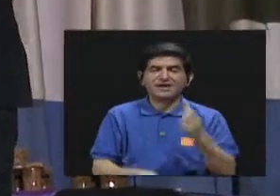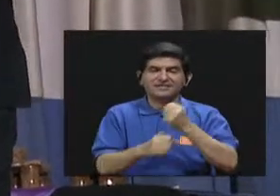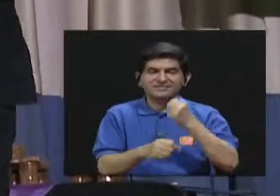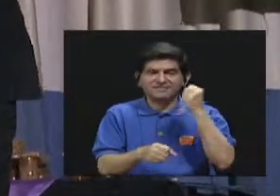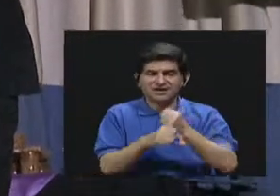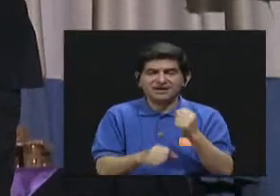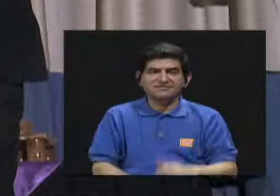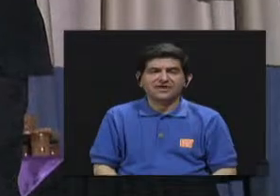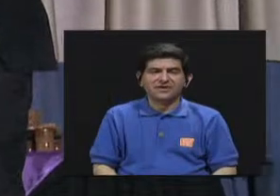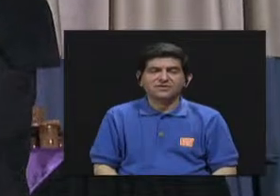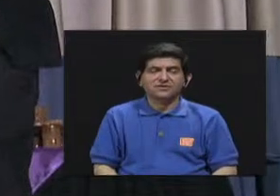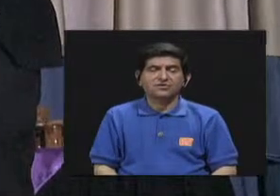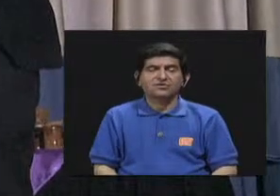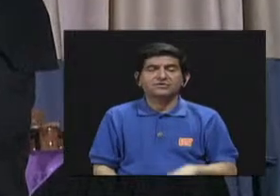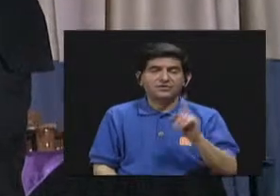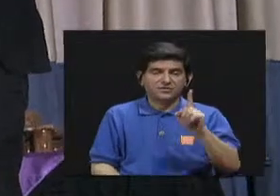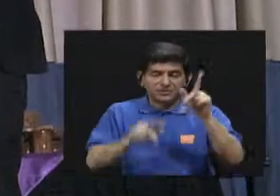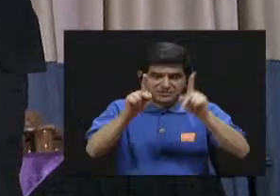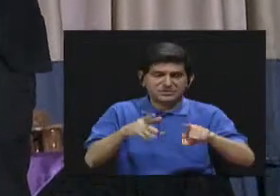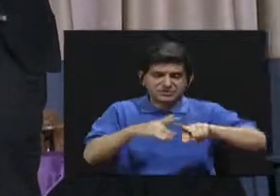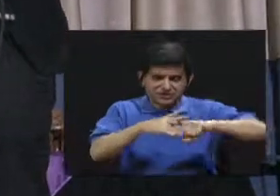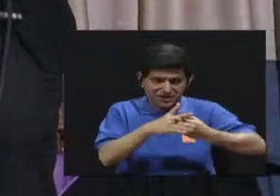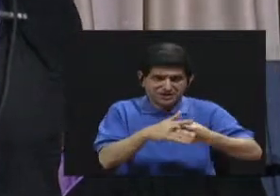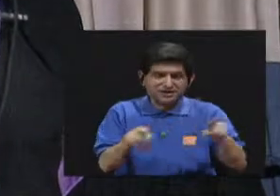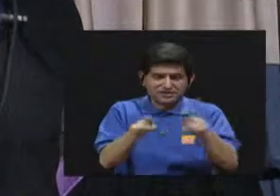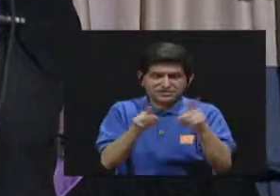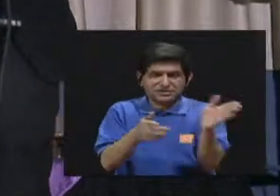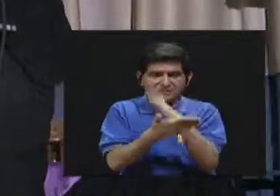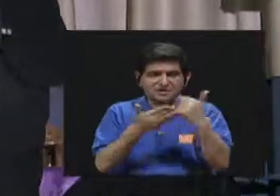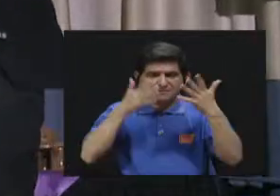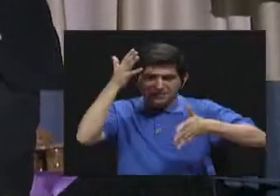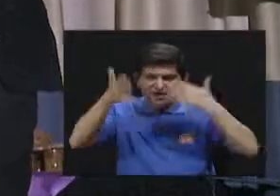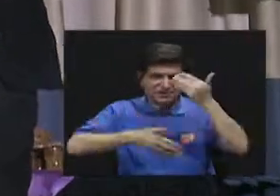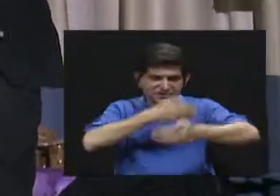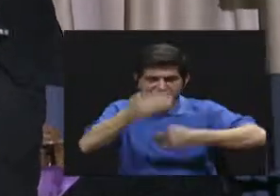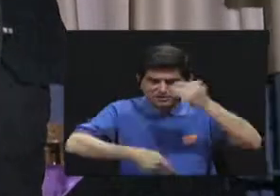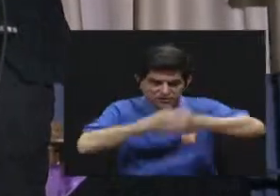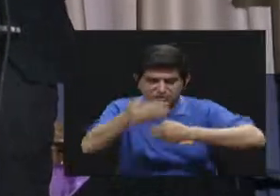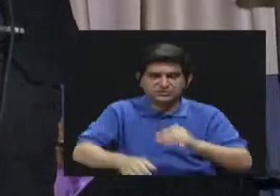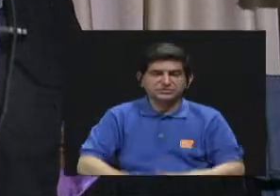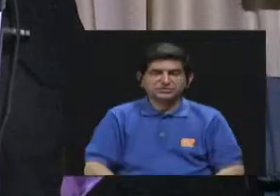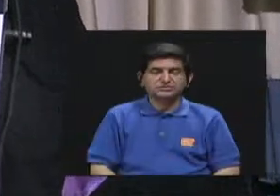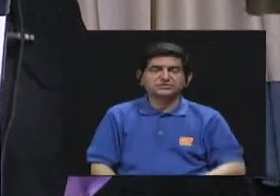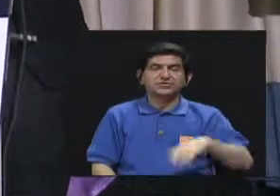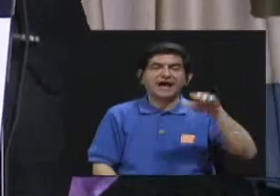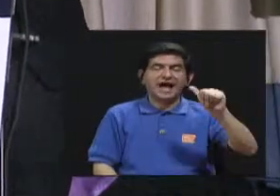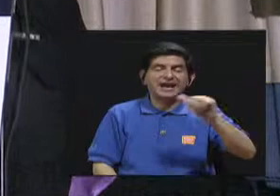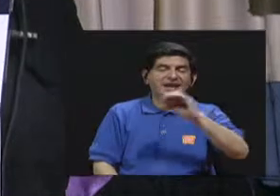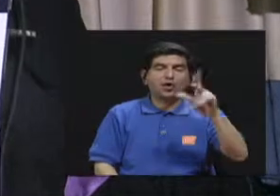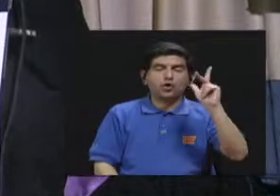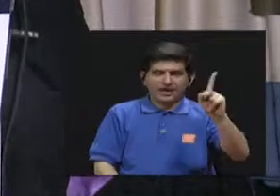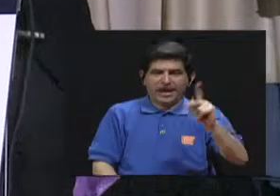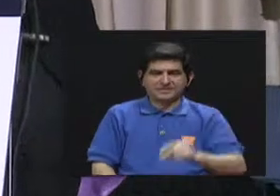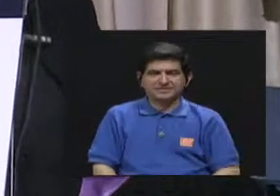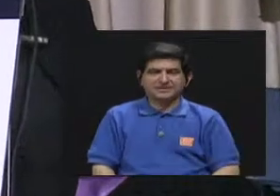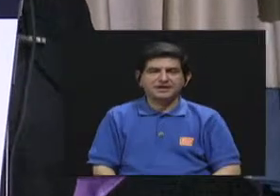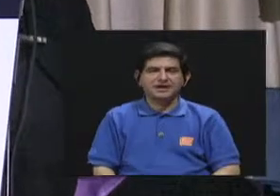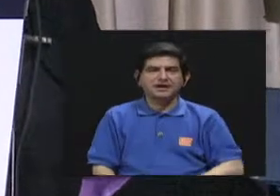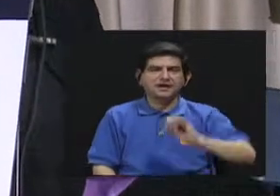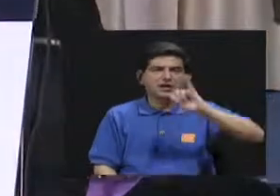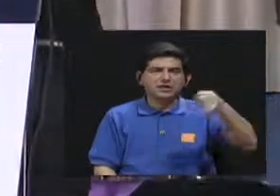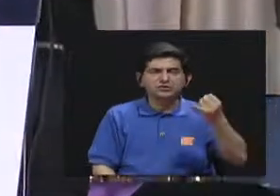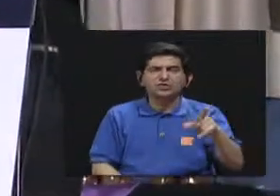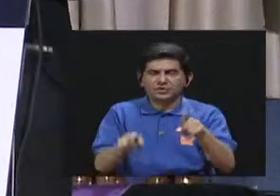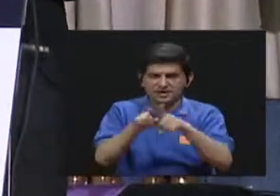Eppelin, que estuvo con nosotros desde el puro inicio y fue también parte creativa de todo el proceso, Alejo y Katia, y Julia Kelchik también, que